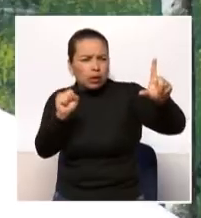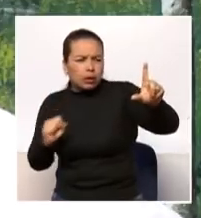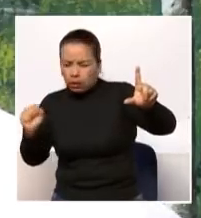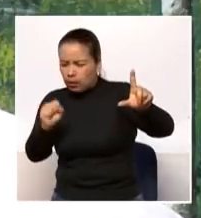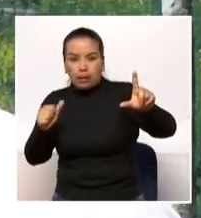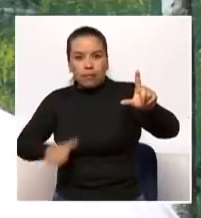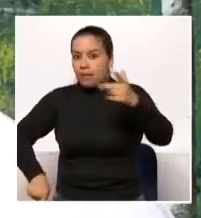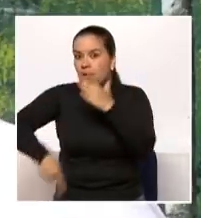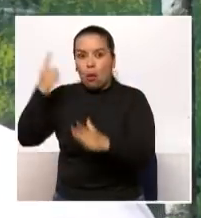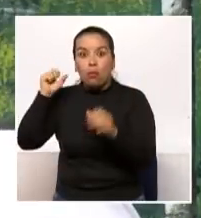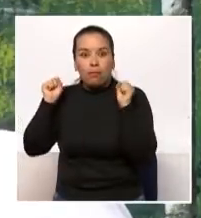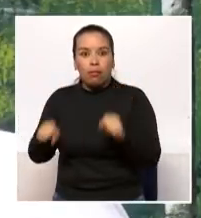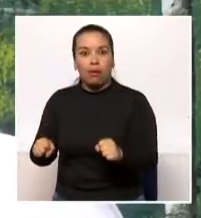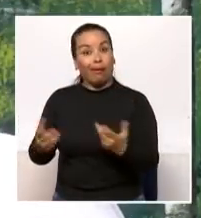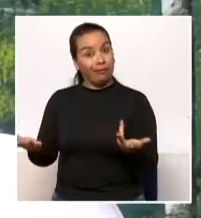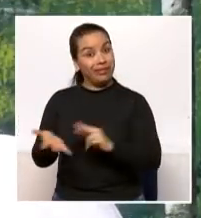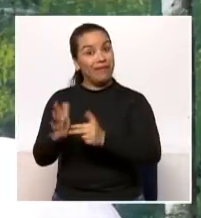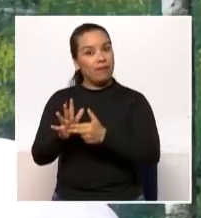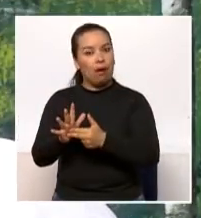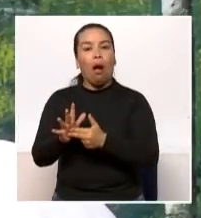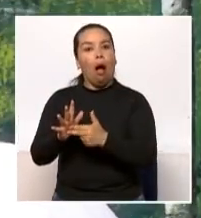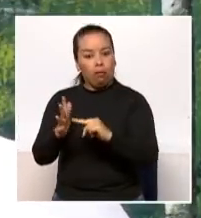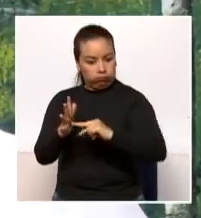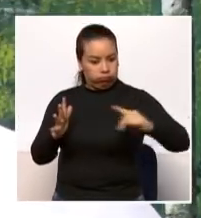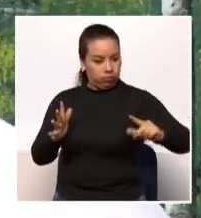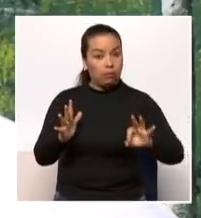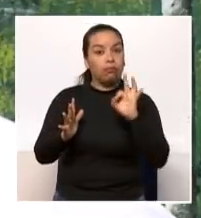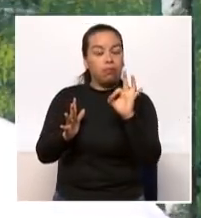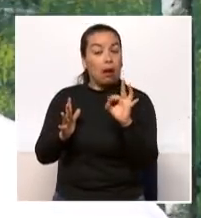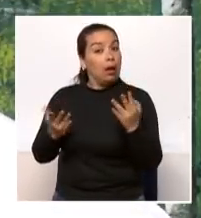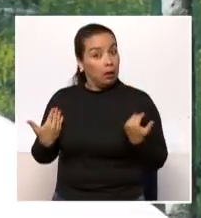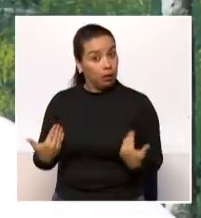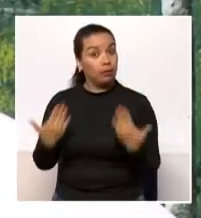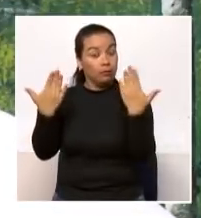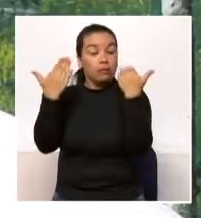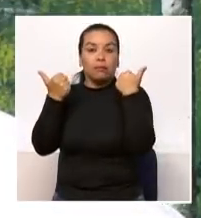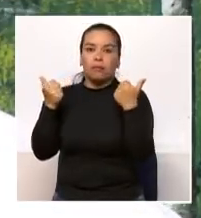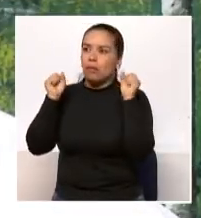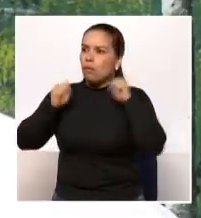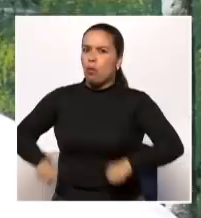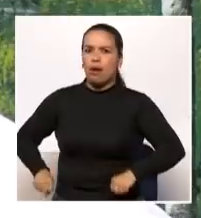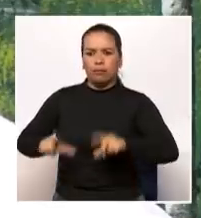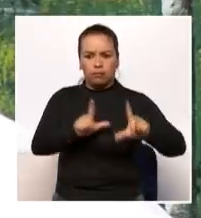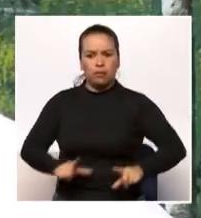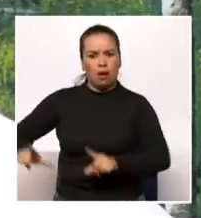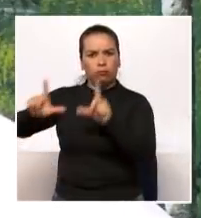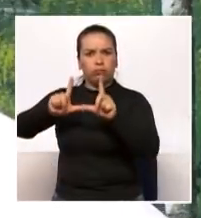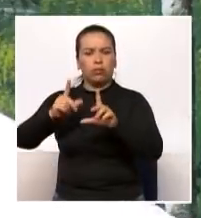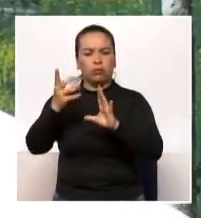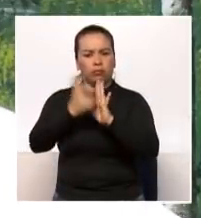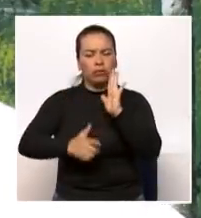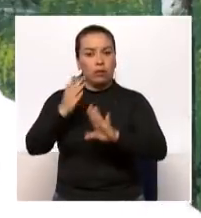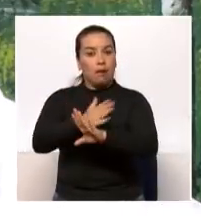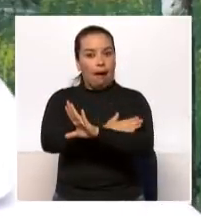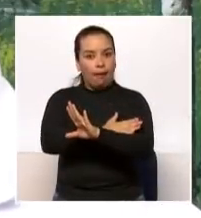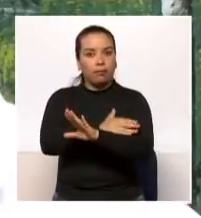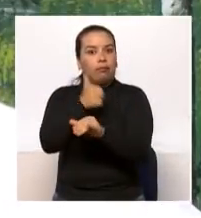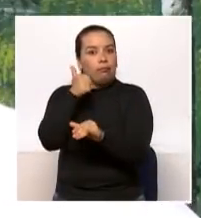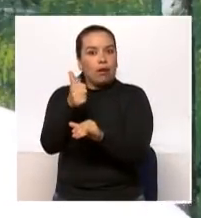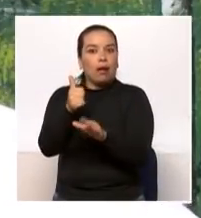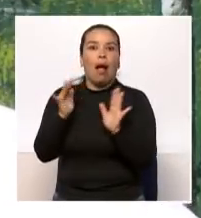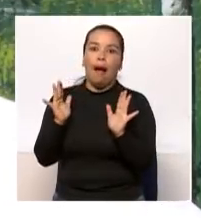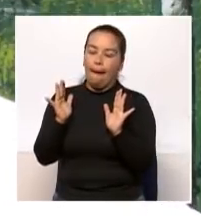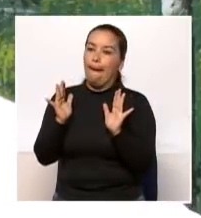el área, pues, o sea, donde están los camerines, le hacen la ecografía y pueden hacer un diagnóstico temprano de ese tipo de lesiones para ver si el jugador